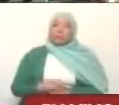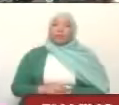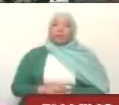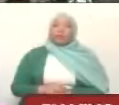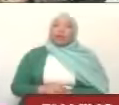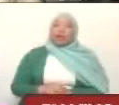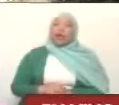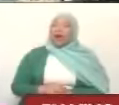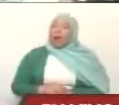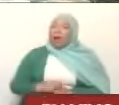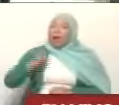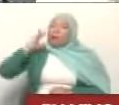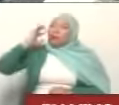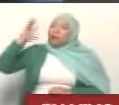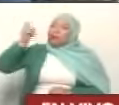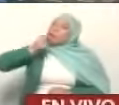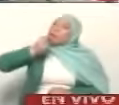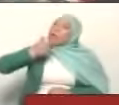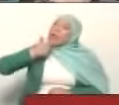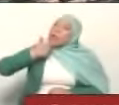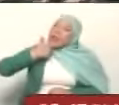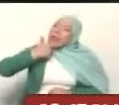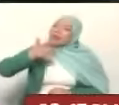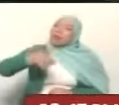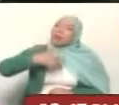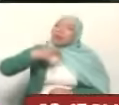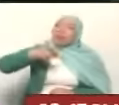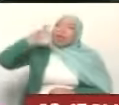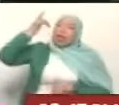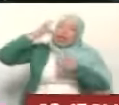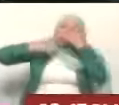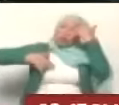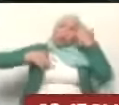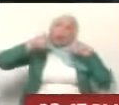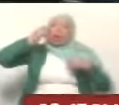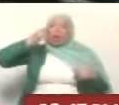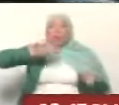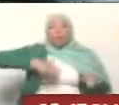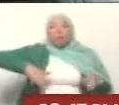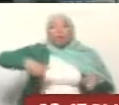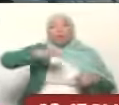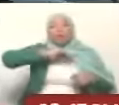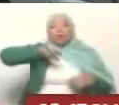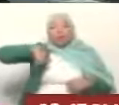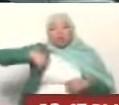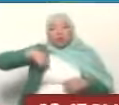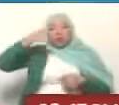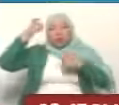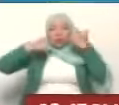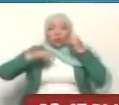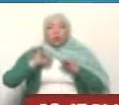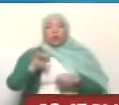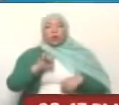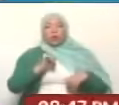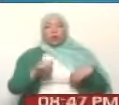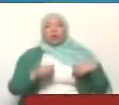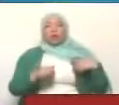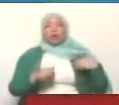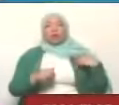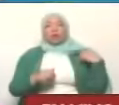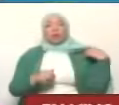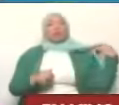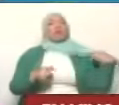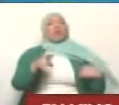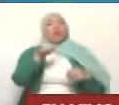qué bonito sueño. El sueño de Chávez, que es el sueño del pueblo, que es nuestro sueño. ¿Tú dónde naciste,